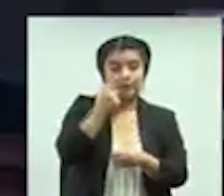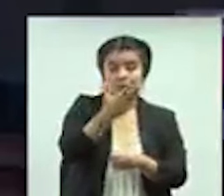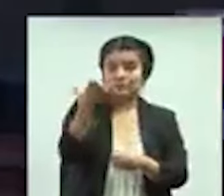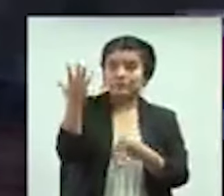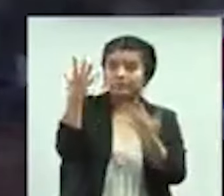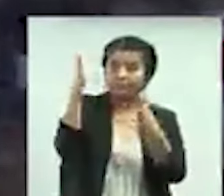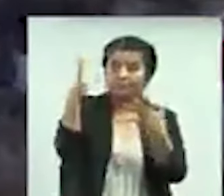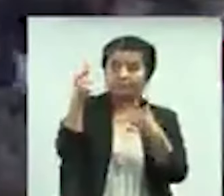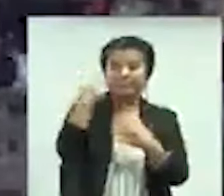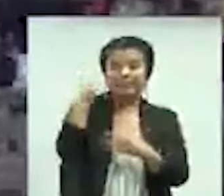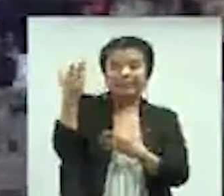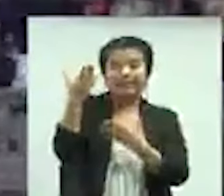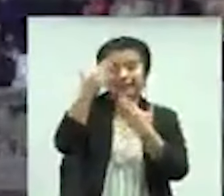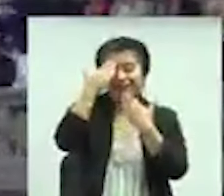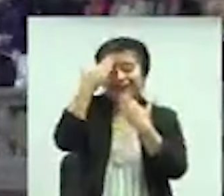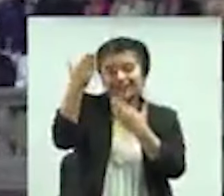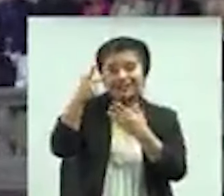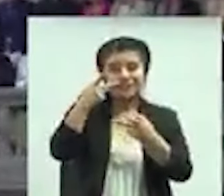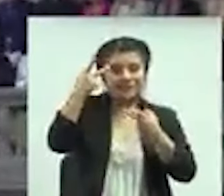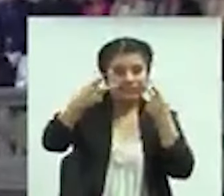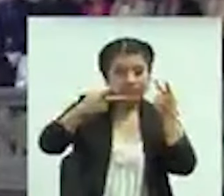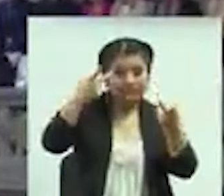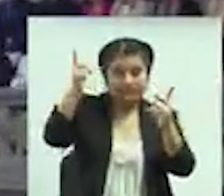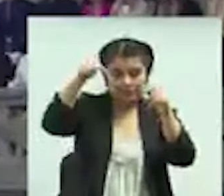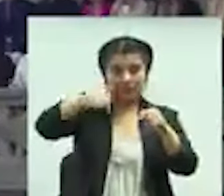Gracias por su visita.